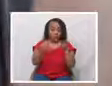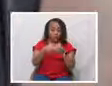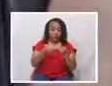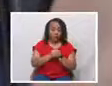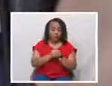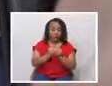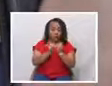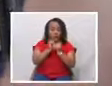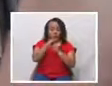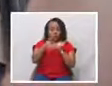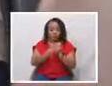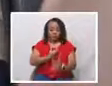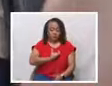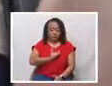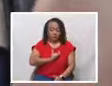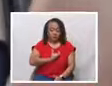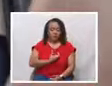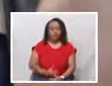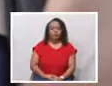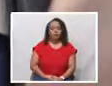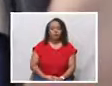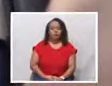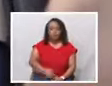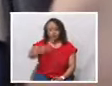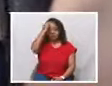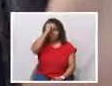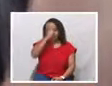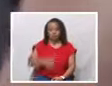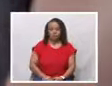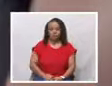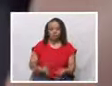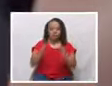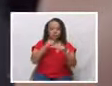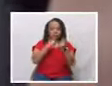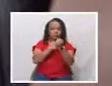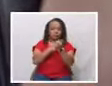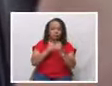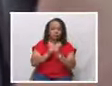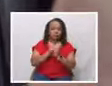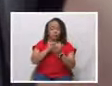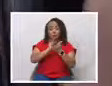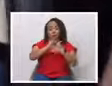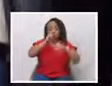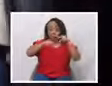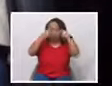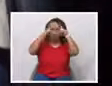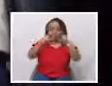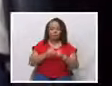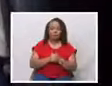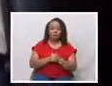detrás de toda esta medalla, que obvio sin apoyo esto no se puede lograr.